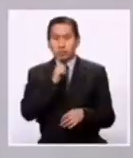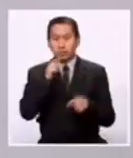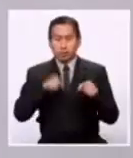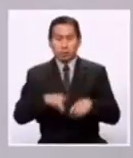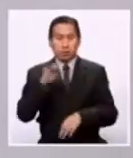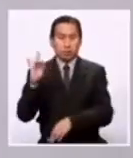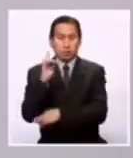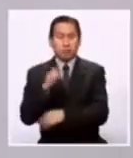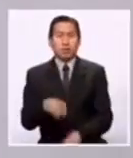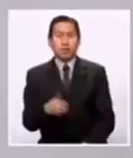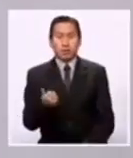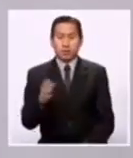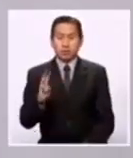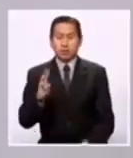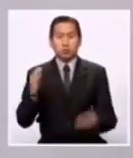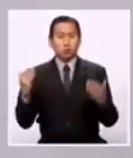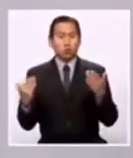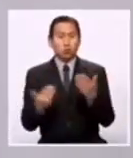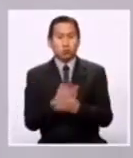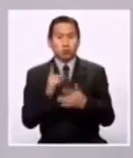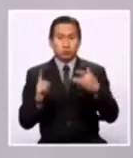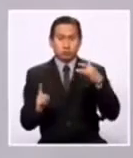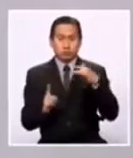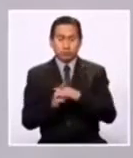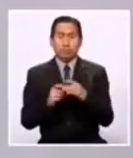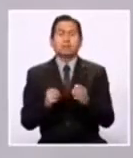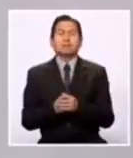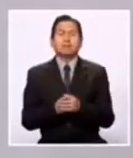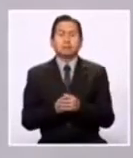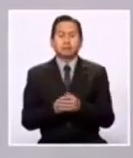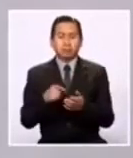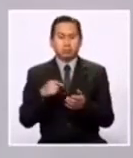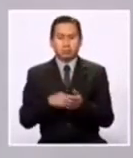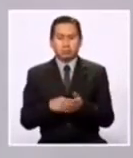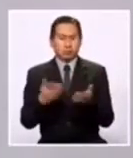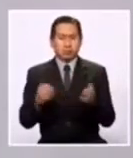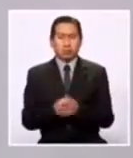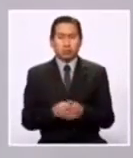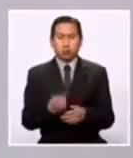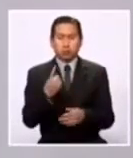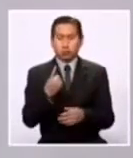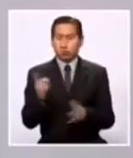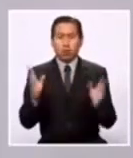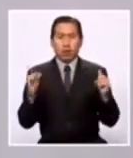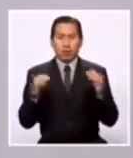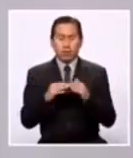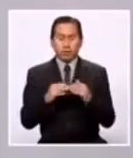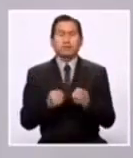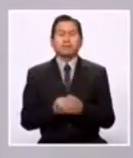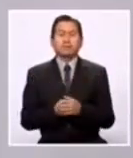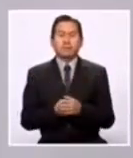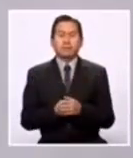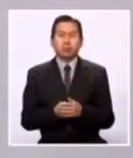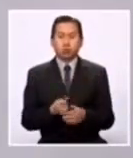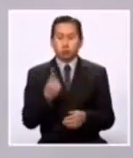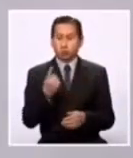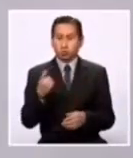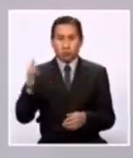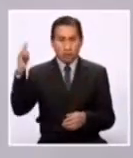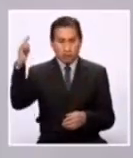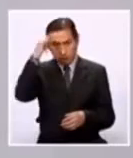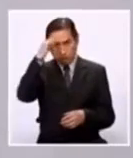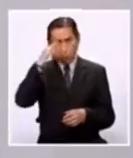16 nuevos casos de los cuales uno es de la paz uno en el